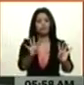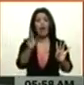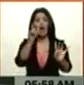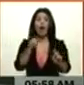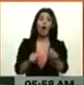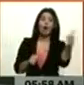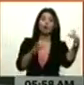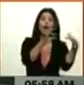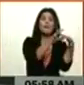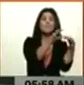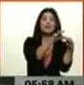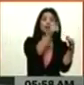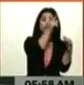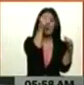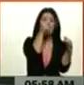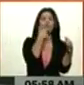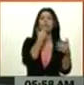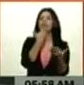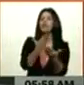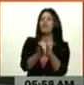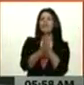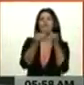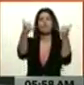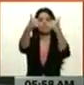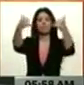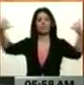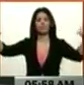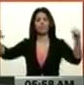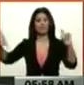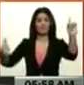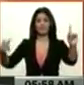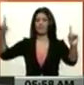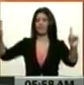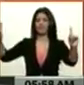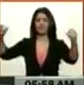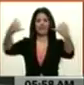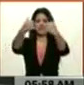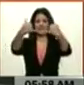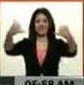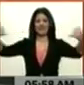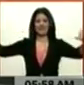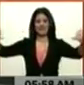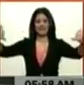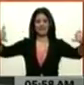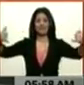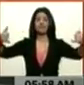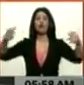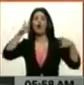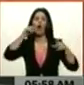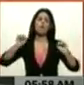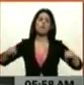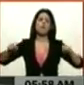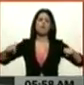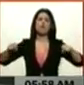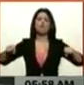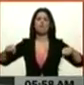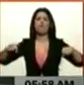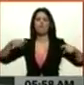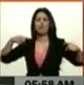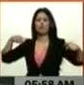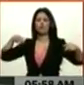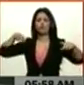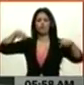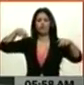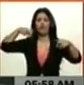de Leopoldo, que además dio las instrucciones de cómo se hacía, y el muchacho perdió la vida porque se degolló.